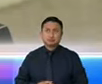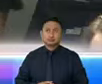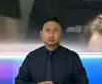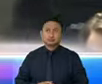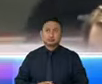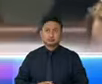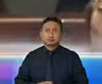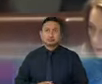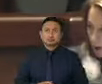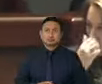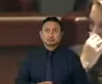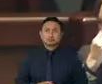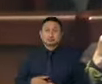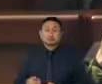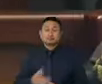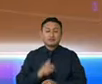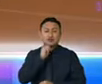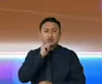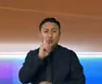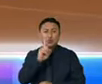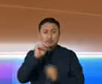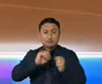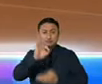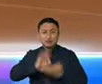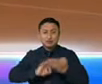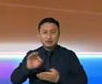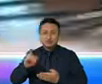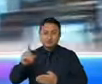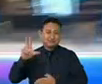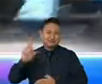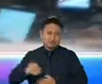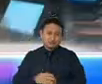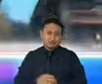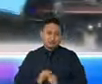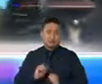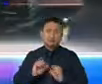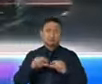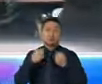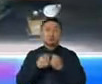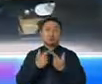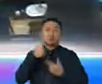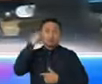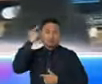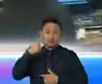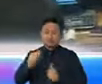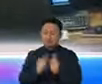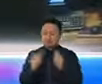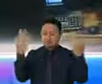competencia. La presidenta llamó a votar y llevada. En la bancada correísta había festejo.